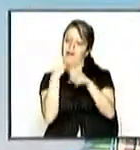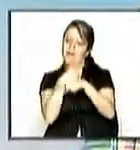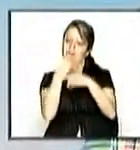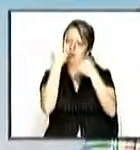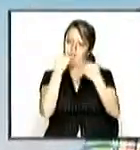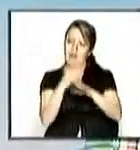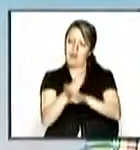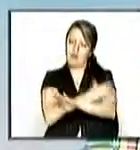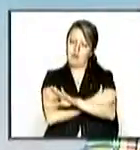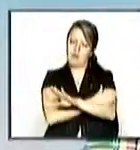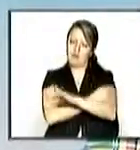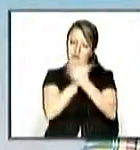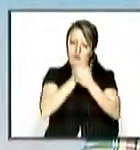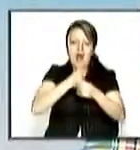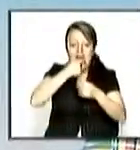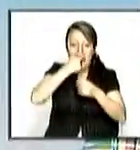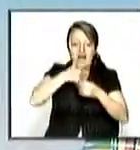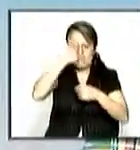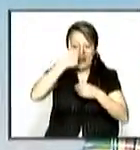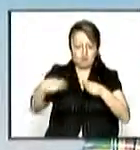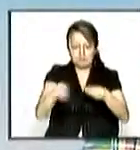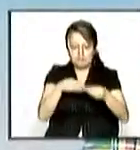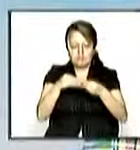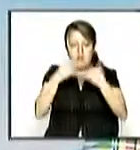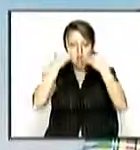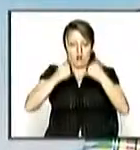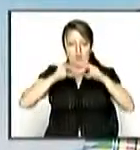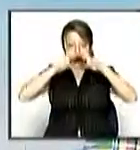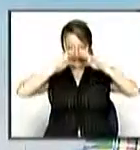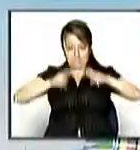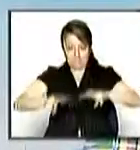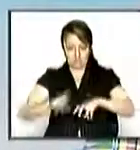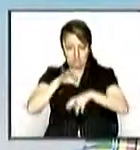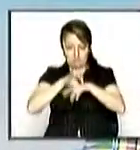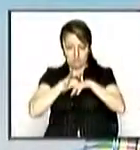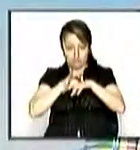esta. Afortunadamente la investigación médica, la